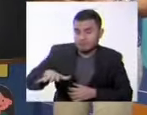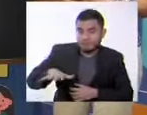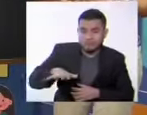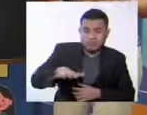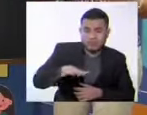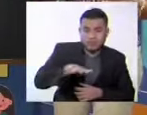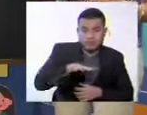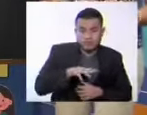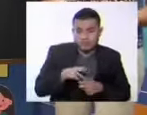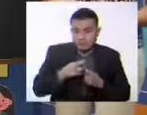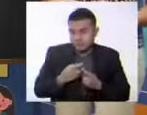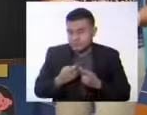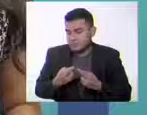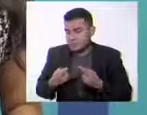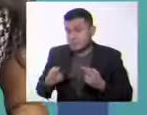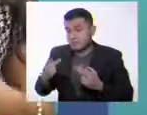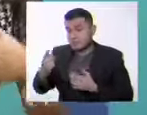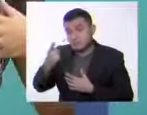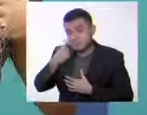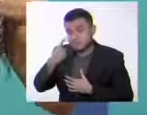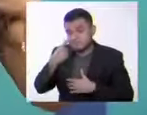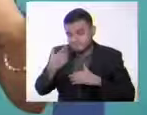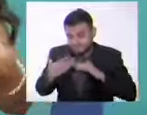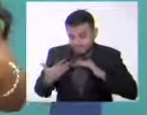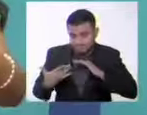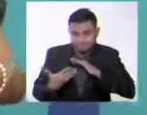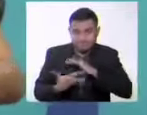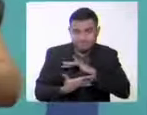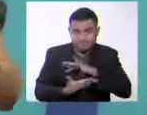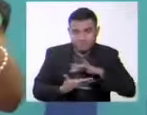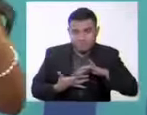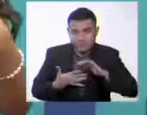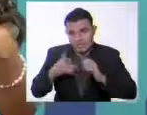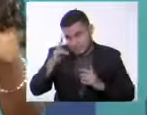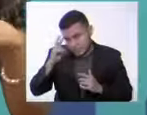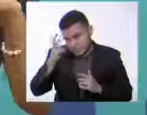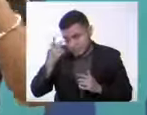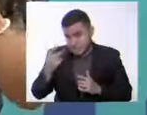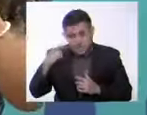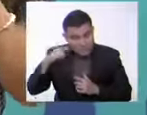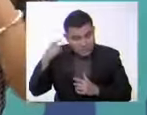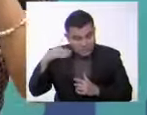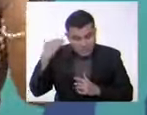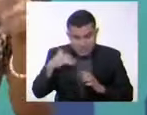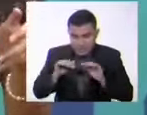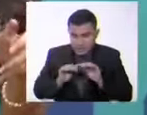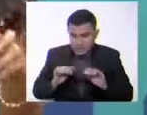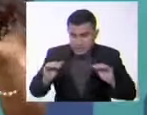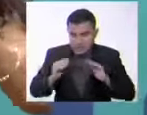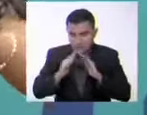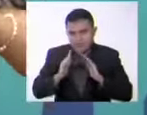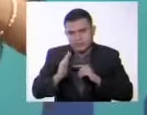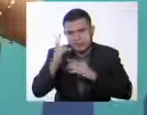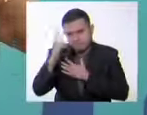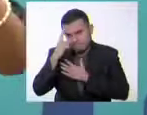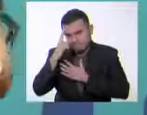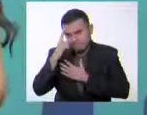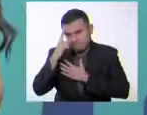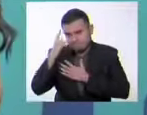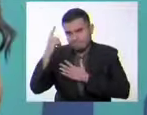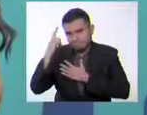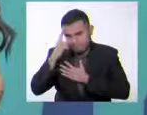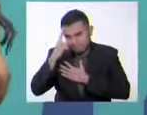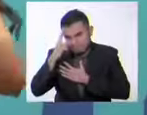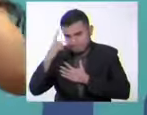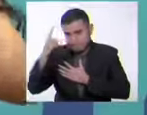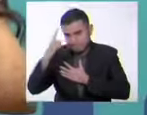los recursos. sobre los recursos naturales. Entonces, es decir, que los niños y niñas en casa deben de recordar que hay esos procesos